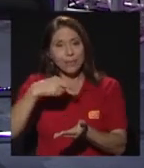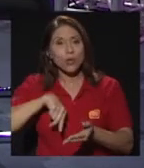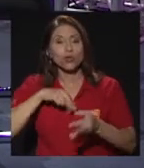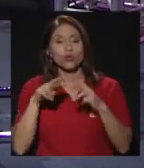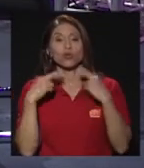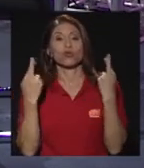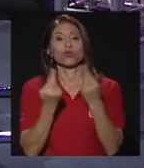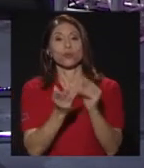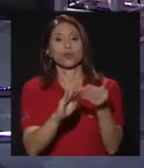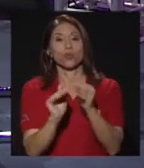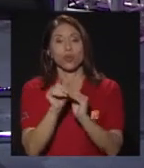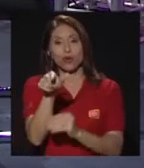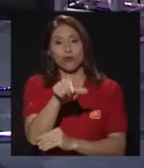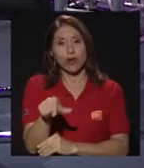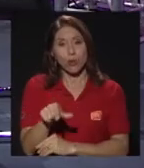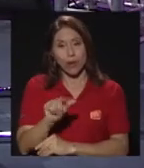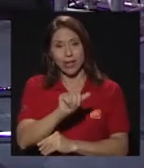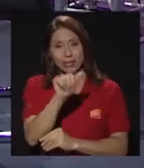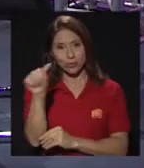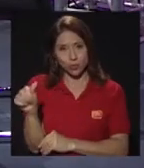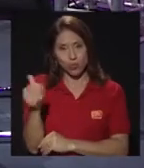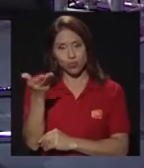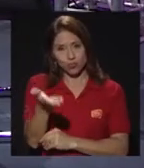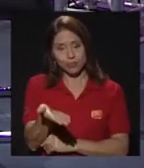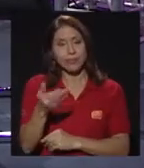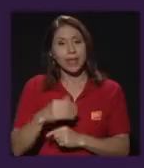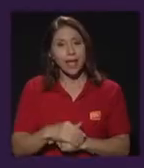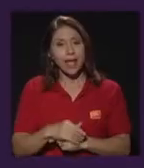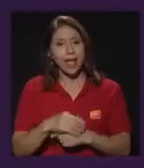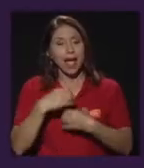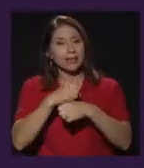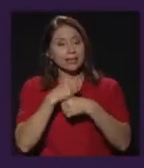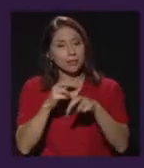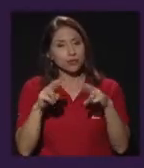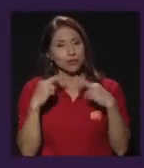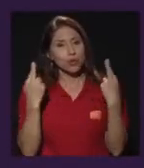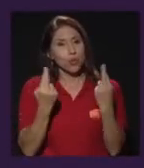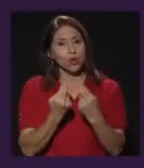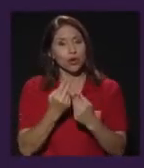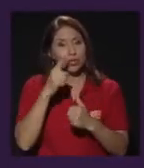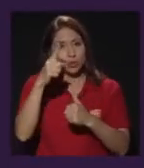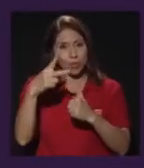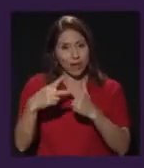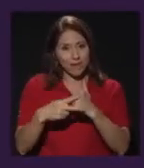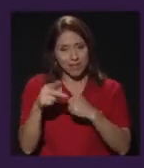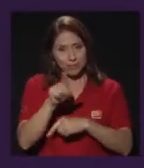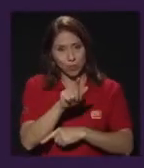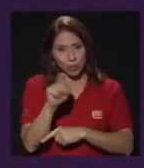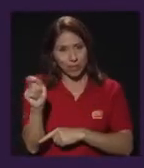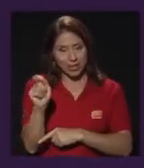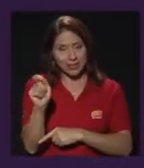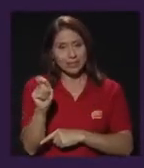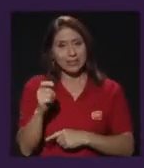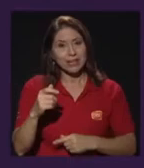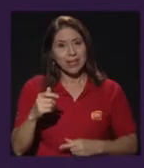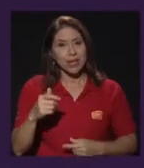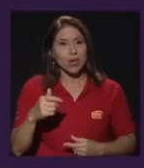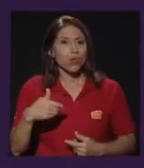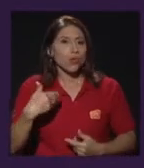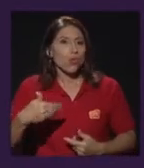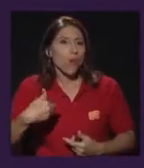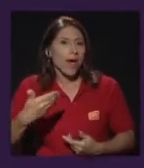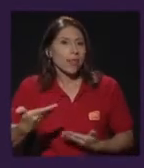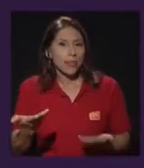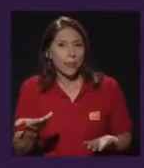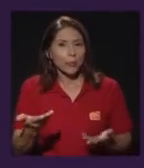Río Azul, estamos ubicados en Río Azul, hacemos reuniones una vez por mes, cuando, por decir así, la